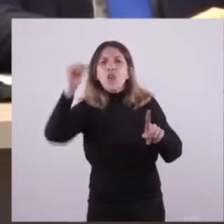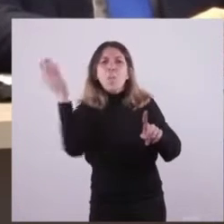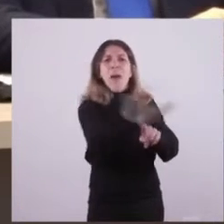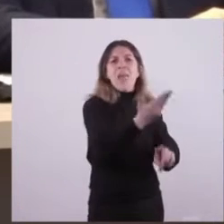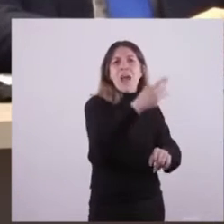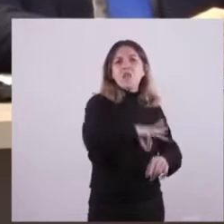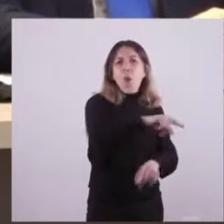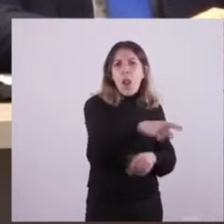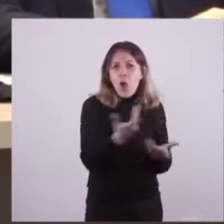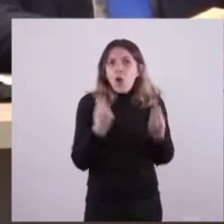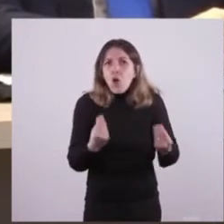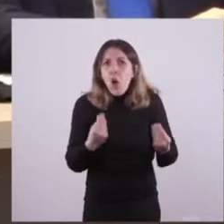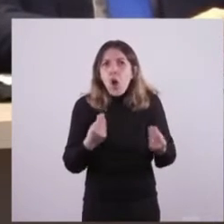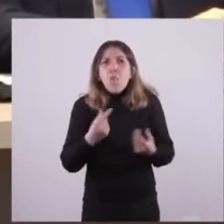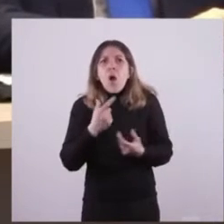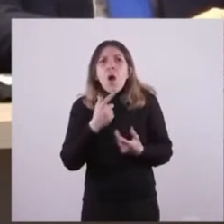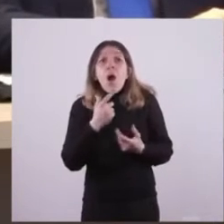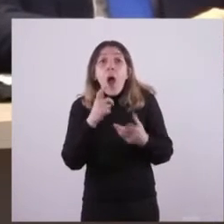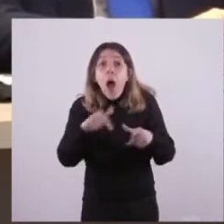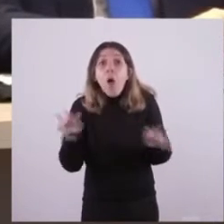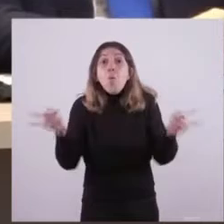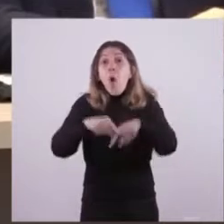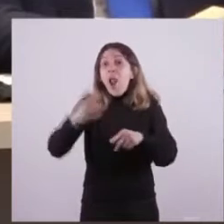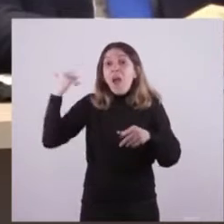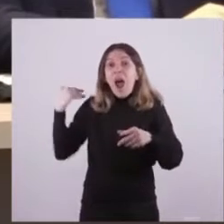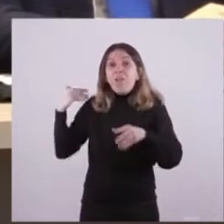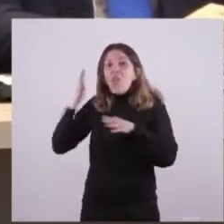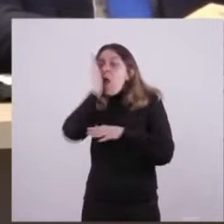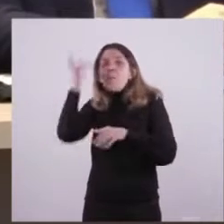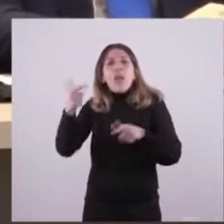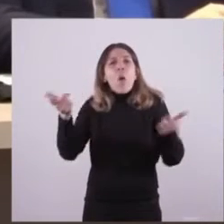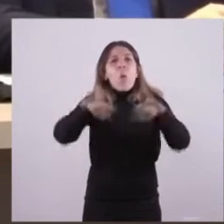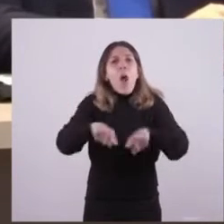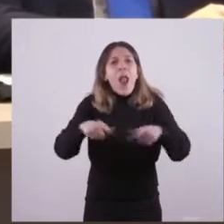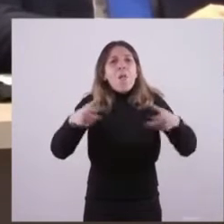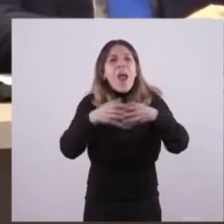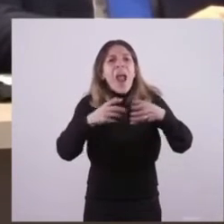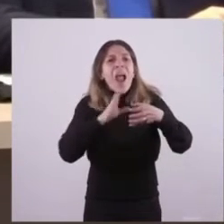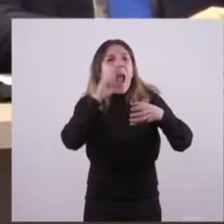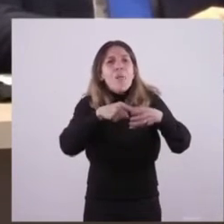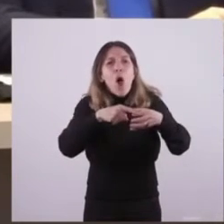Hay que ver cómo de repente el carbón volvió a ser importante cuando todos veníamos hablando de la necesidad de lo verde,